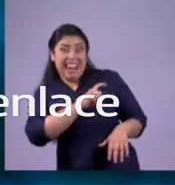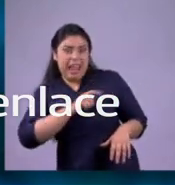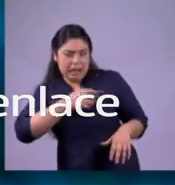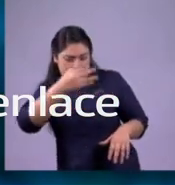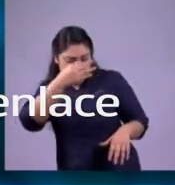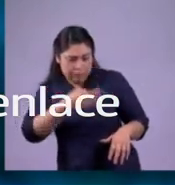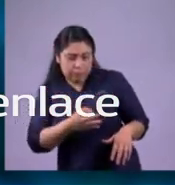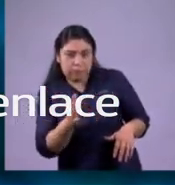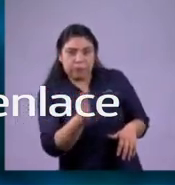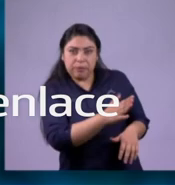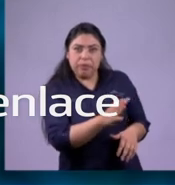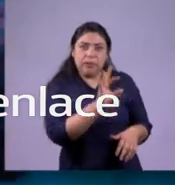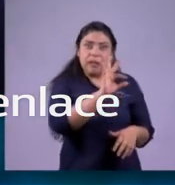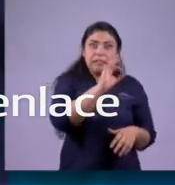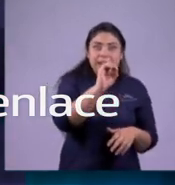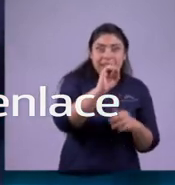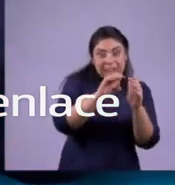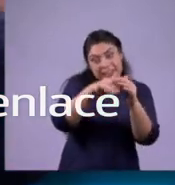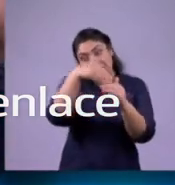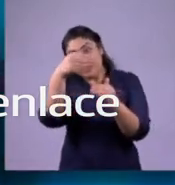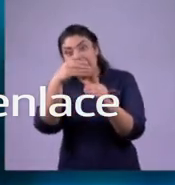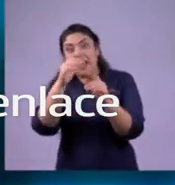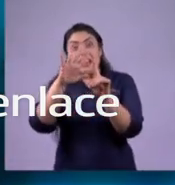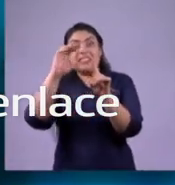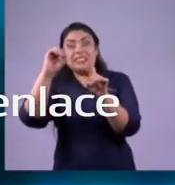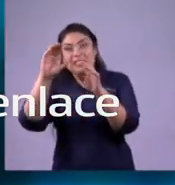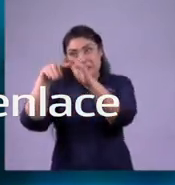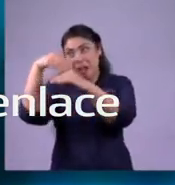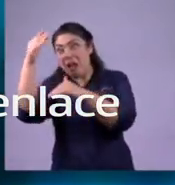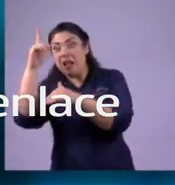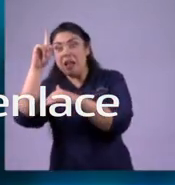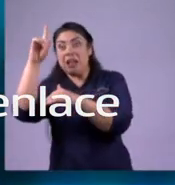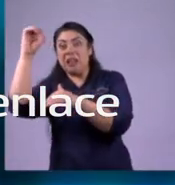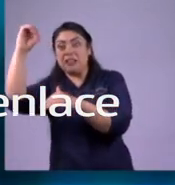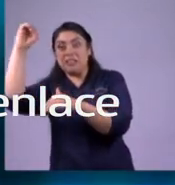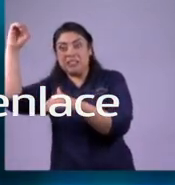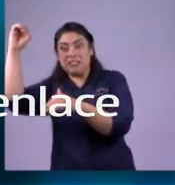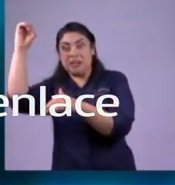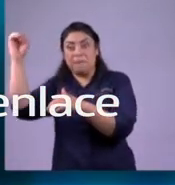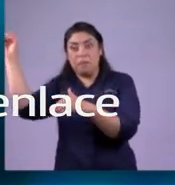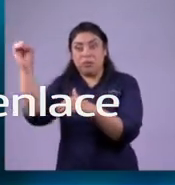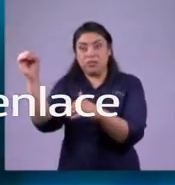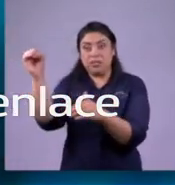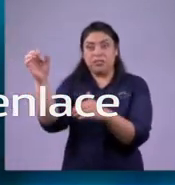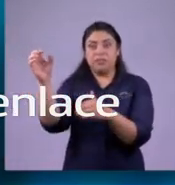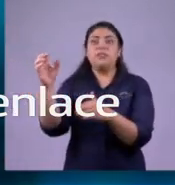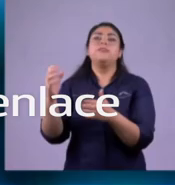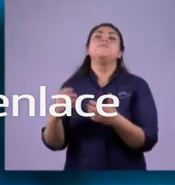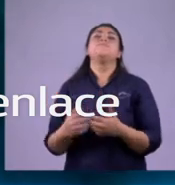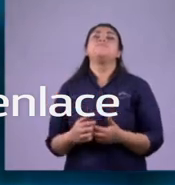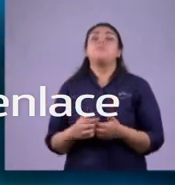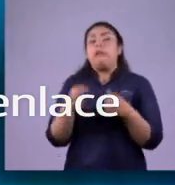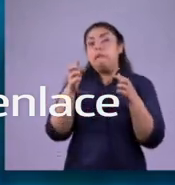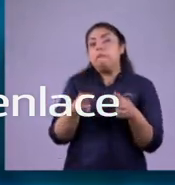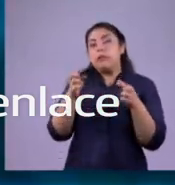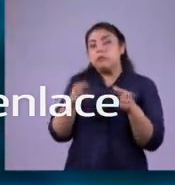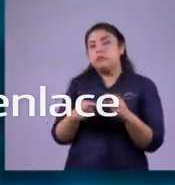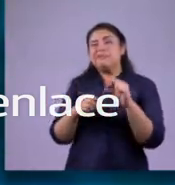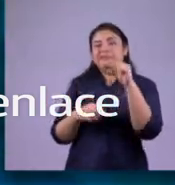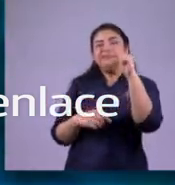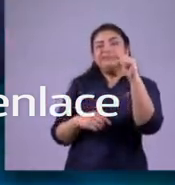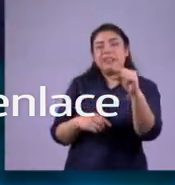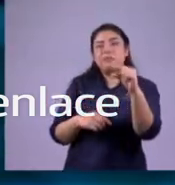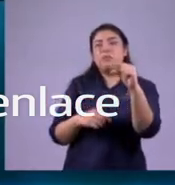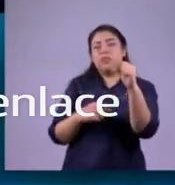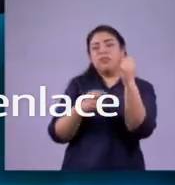entonces podemos crecer del 30 al 60 al cien por ciento hay gente que da más fruto gente que da menos fruto pero si estás